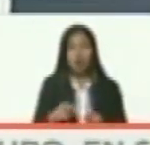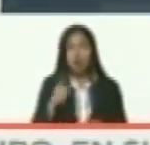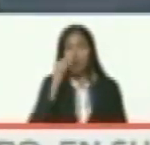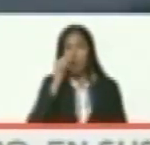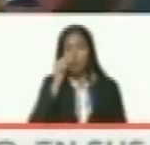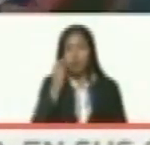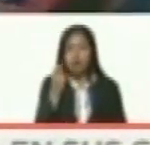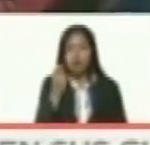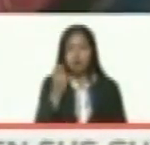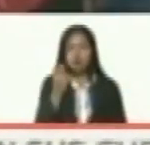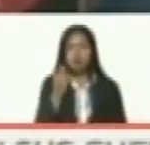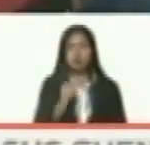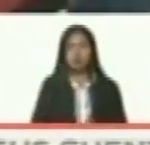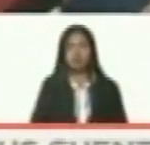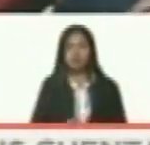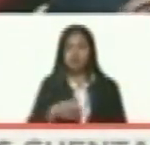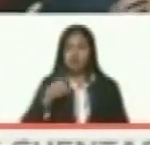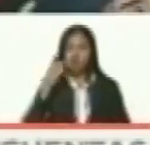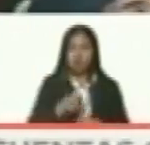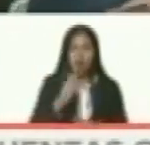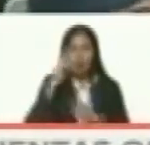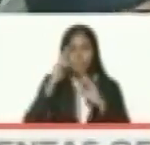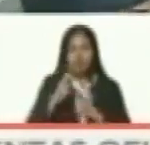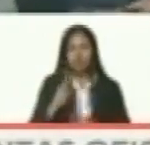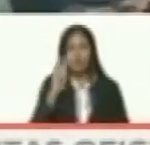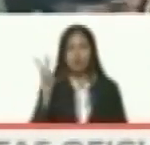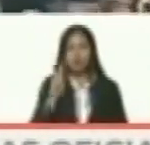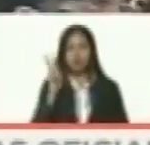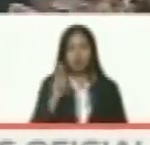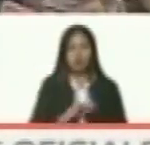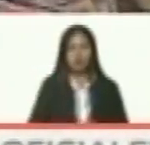Guterres, exigiendo respeto a Venezuela.